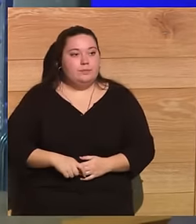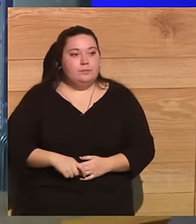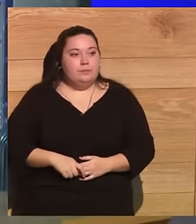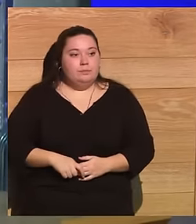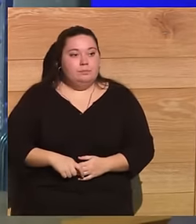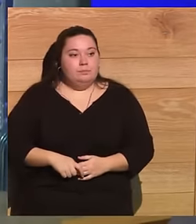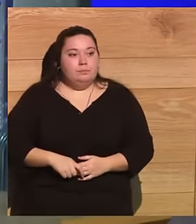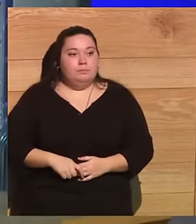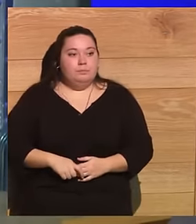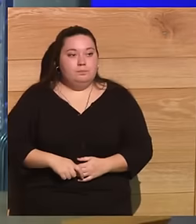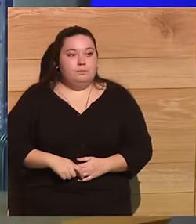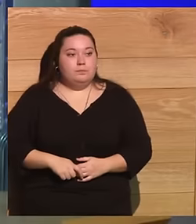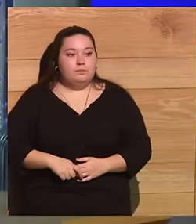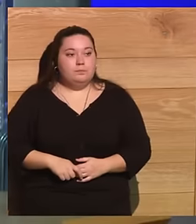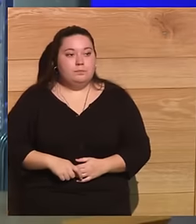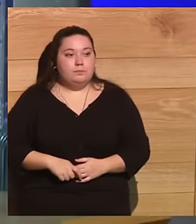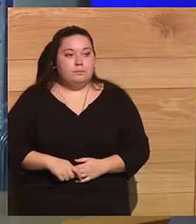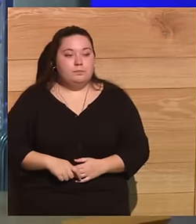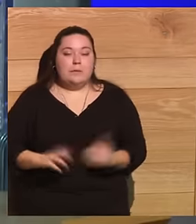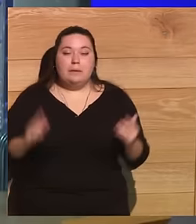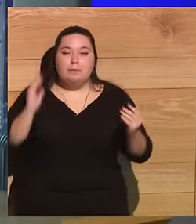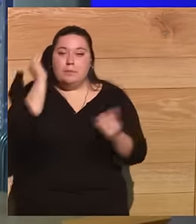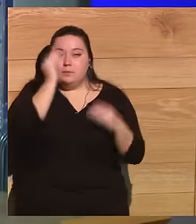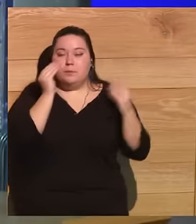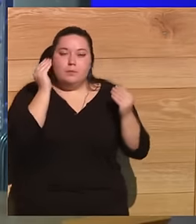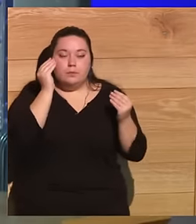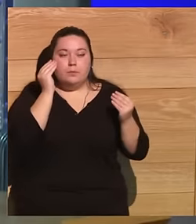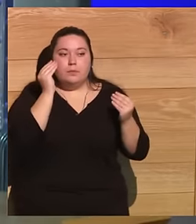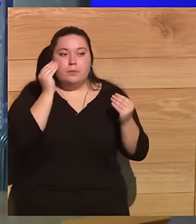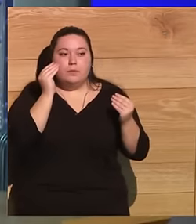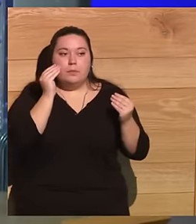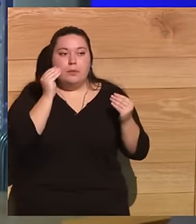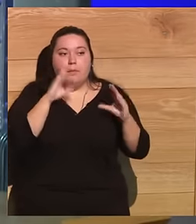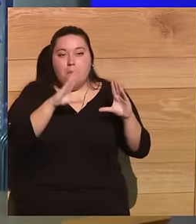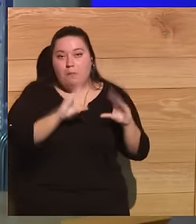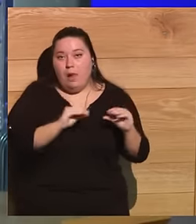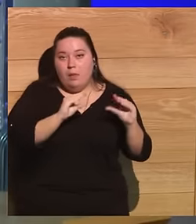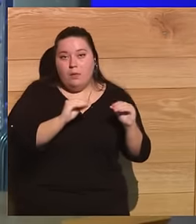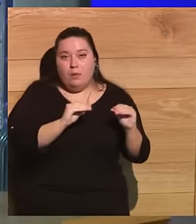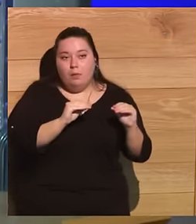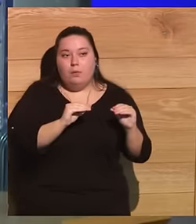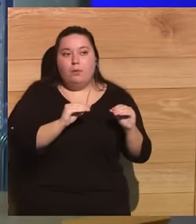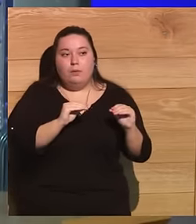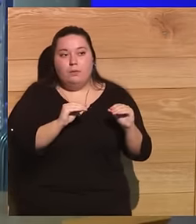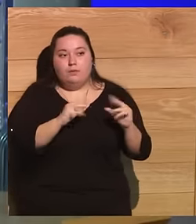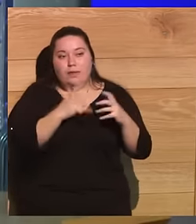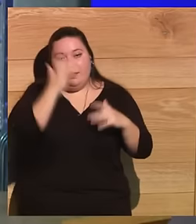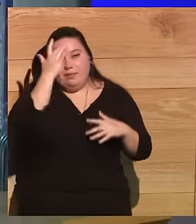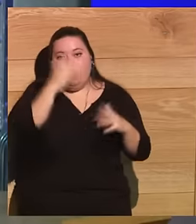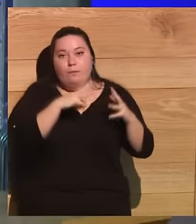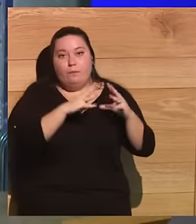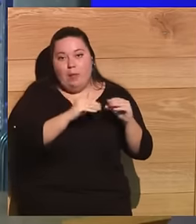Y empezamos a pensar que el pensamiento venía de este órgano blando, pero no sabíamos cómo funcionaba.